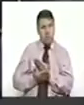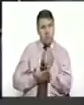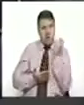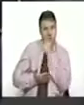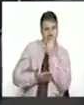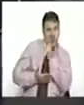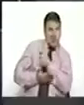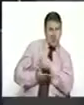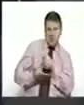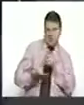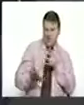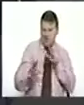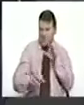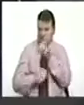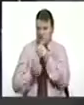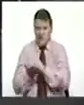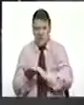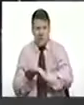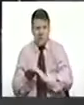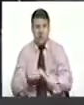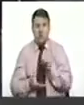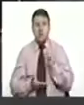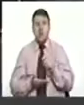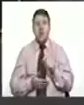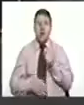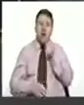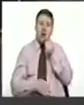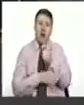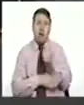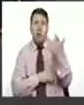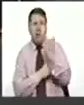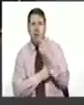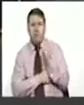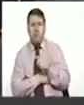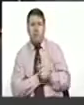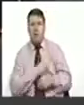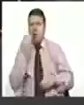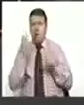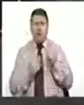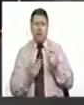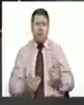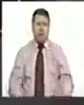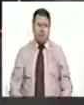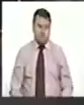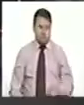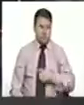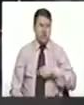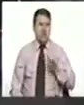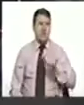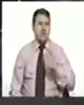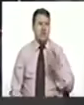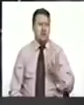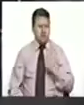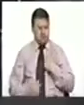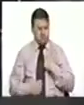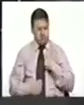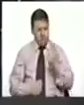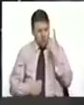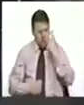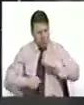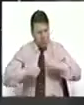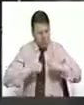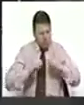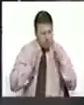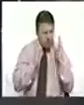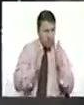el narcotráfico no necesita esa interventoría ni necesita ese derroche. Lo que necesita es voluntad política.